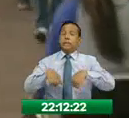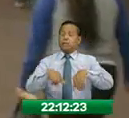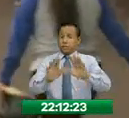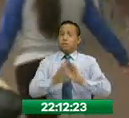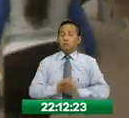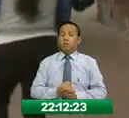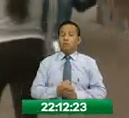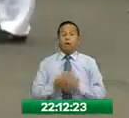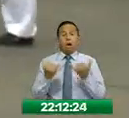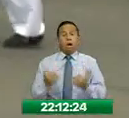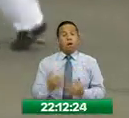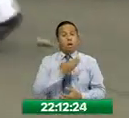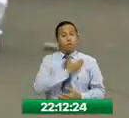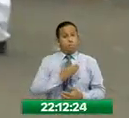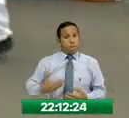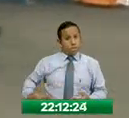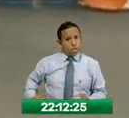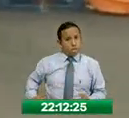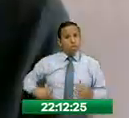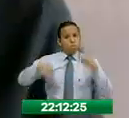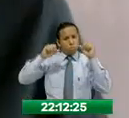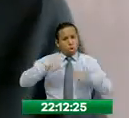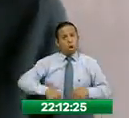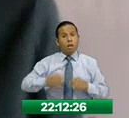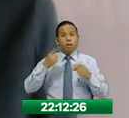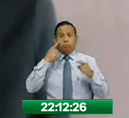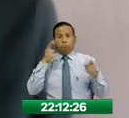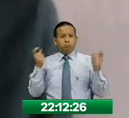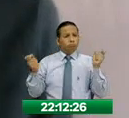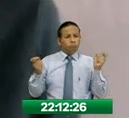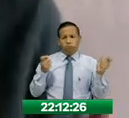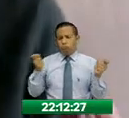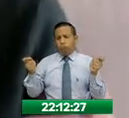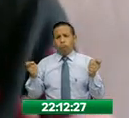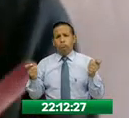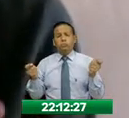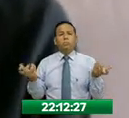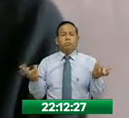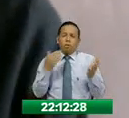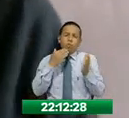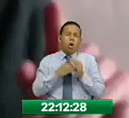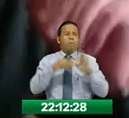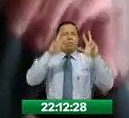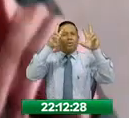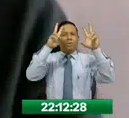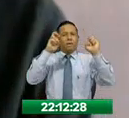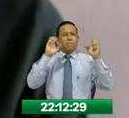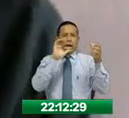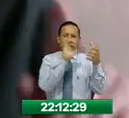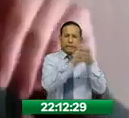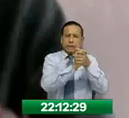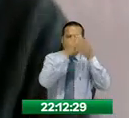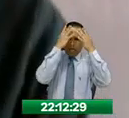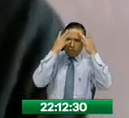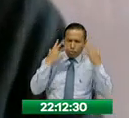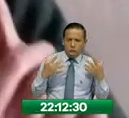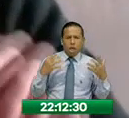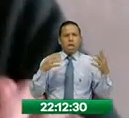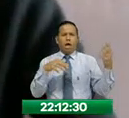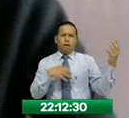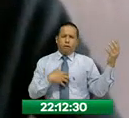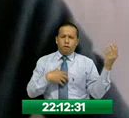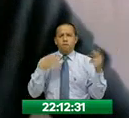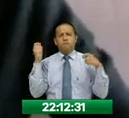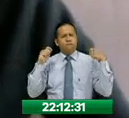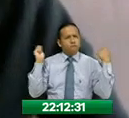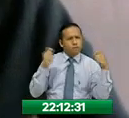mantener algunas restricciones y otras modificar. Estas prohibiciones que se han hecho a eventos masivos, a matrimonios, a bautizos, a celebraciones,